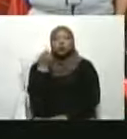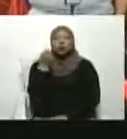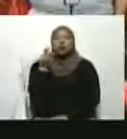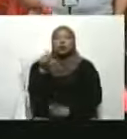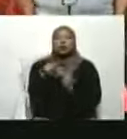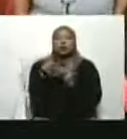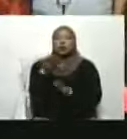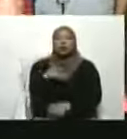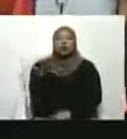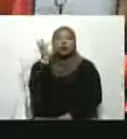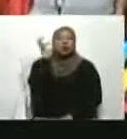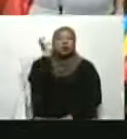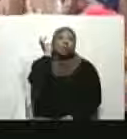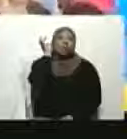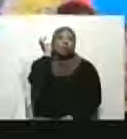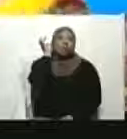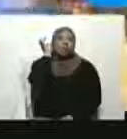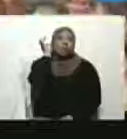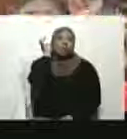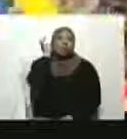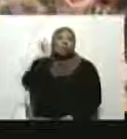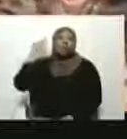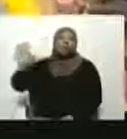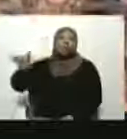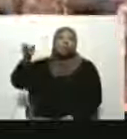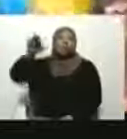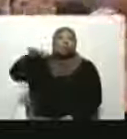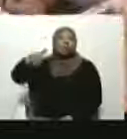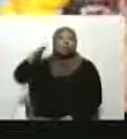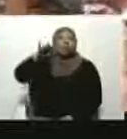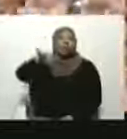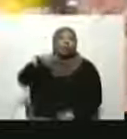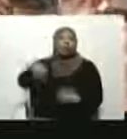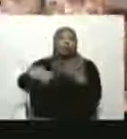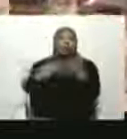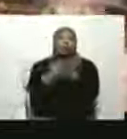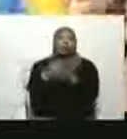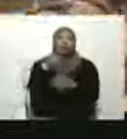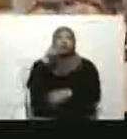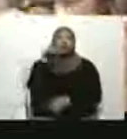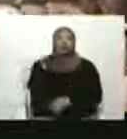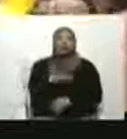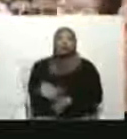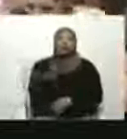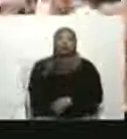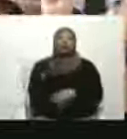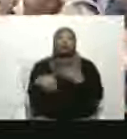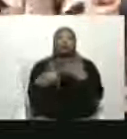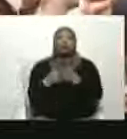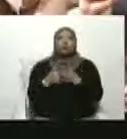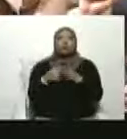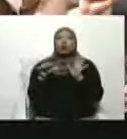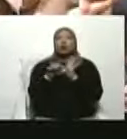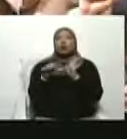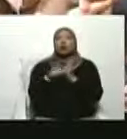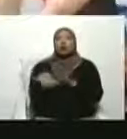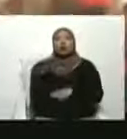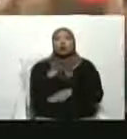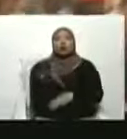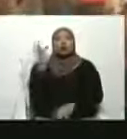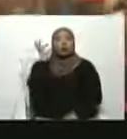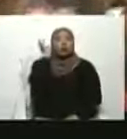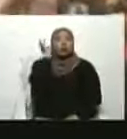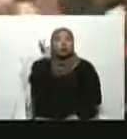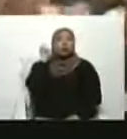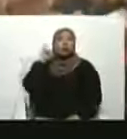Dónde está la mujer de Valle la Pascua dónde dónde dónde dónde dónde dónde dónde dónde está la mujer